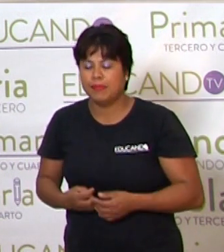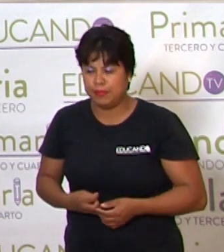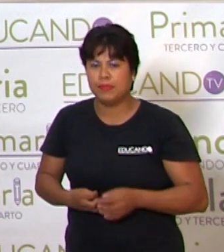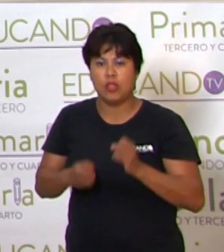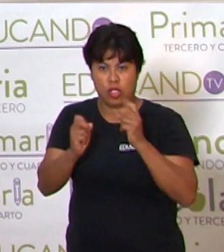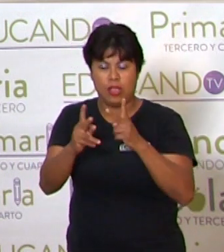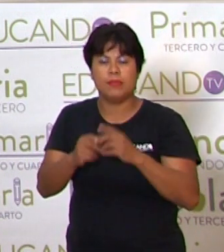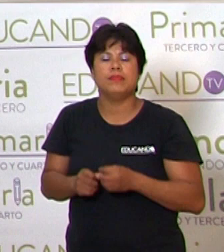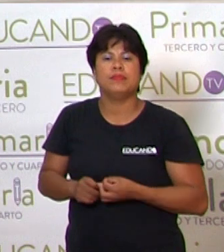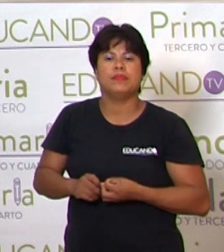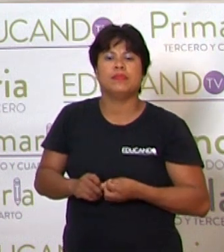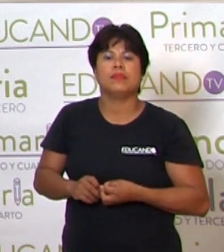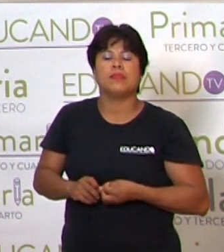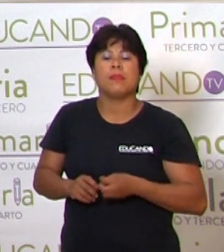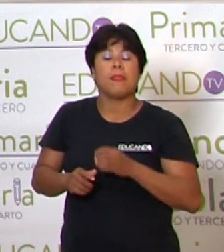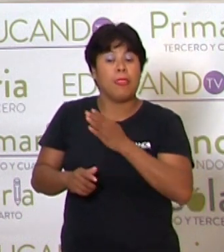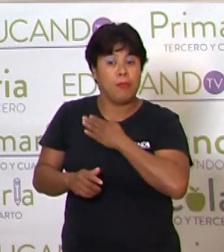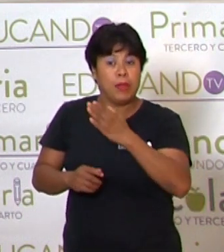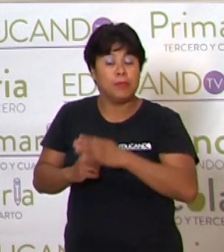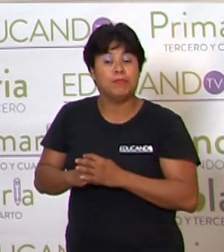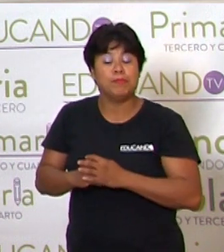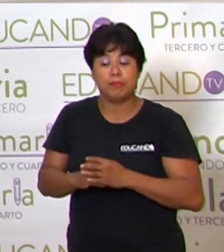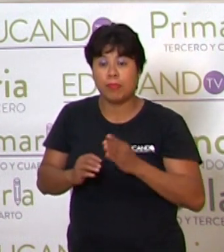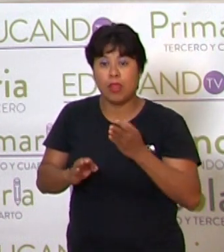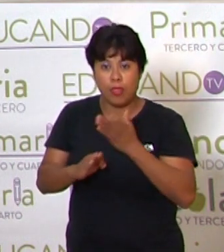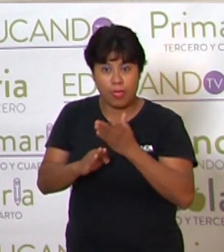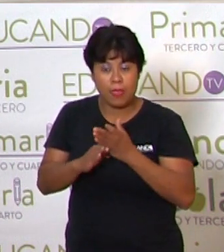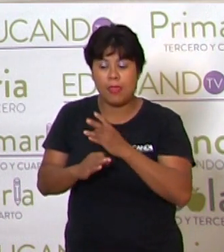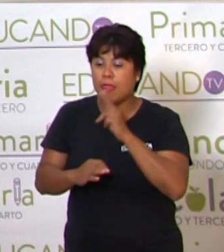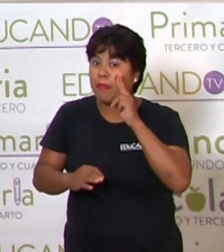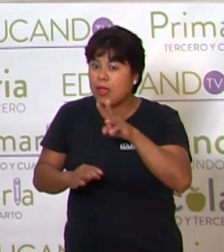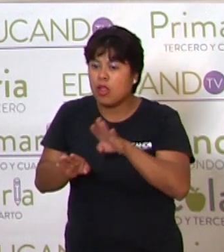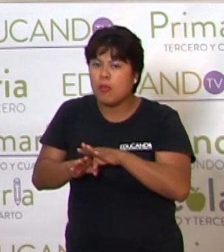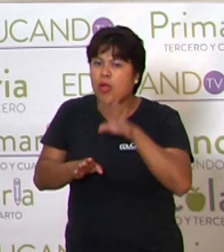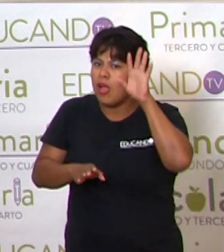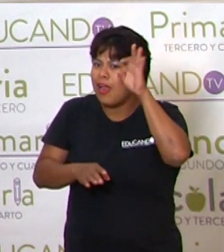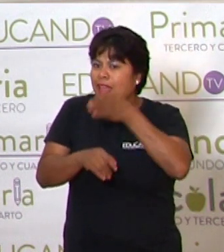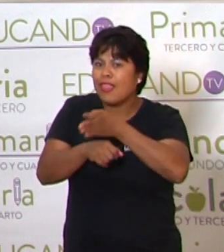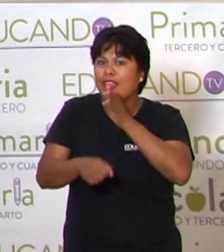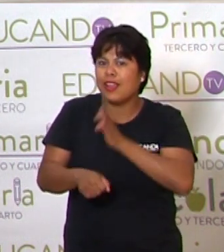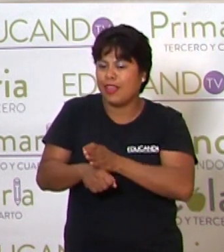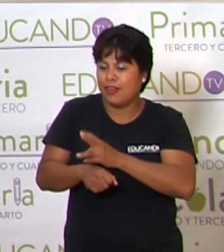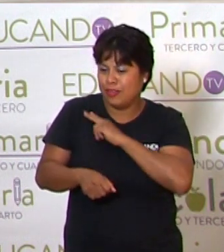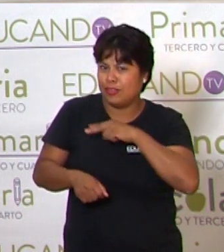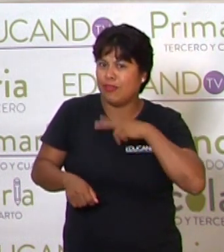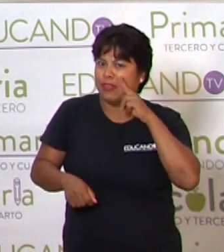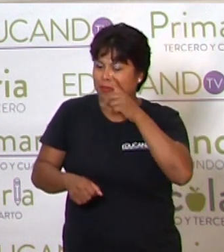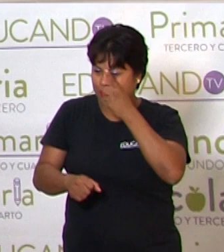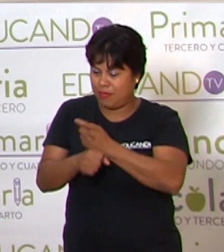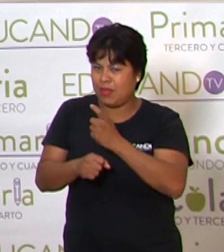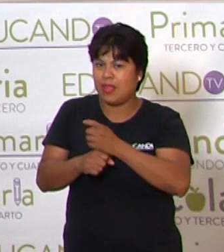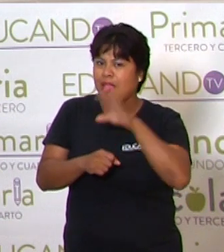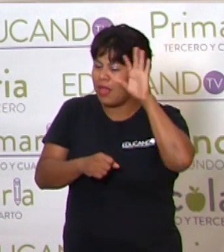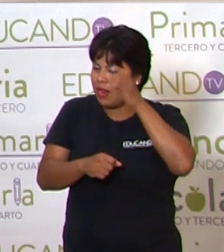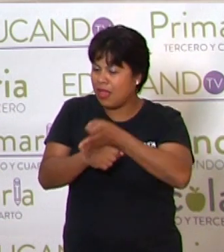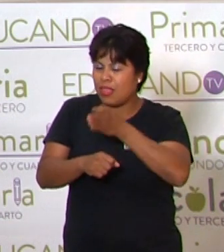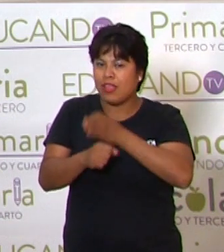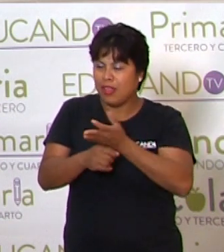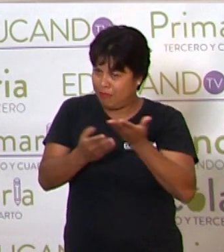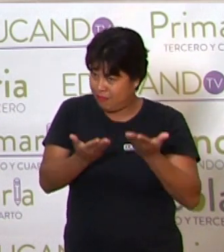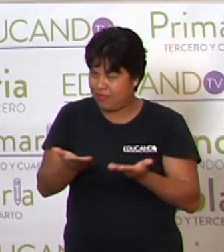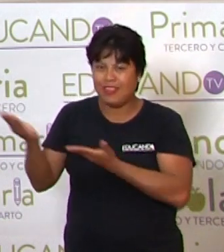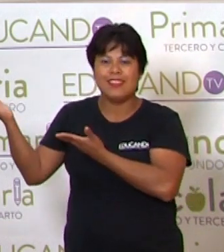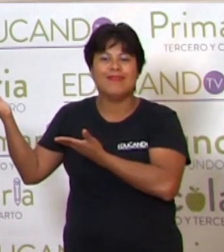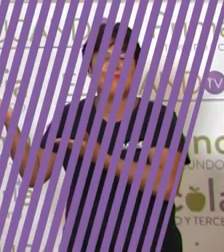Ok, bueno, pues entonces ya es la época de ver caricaturas, así que vamos a ver la primera caricatura. Adelante,